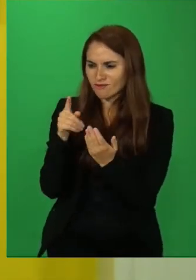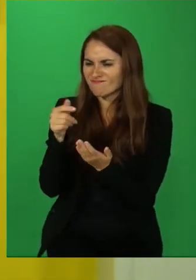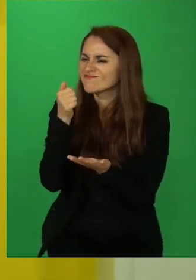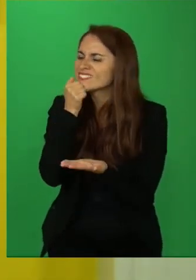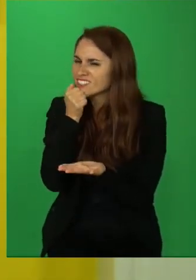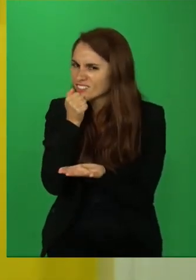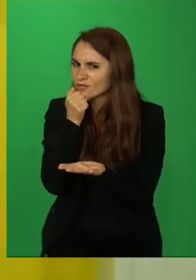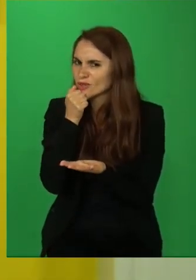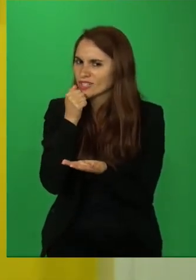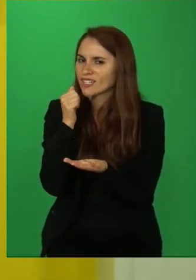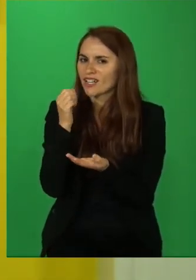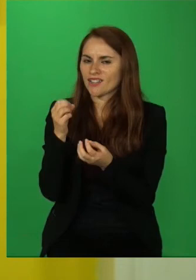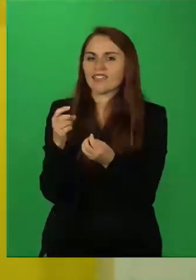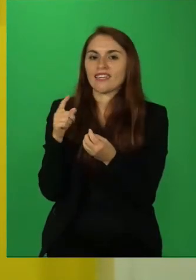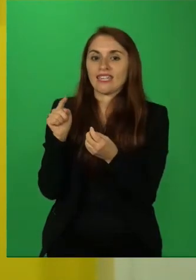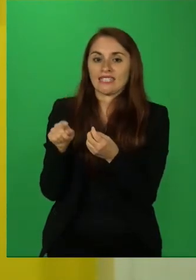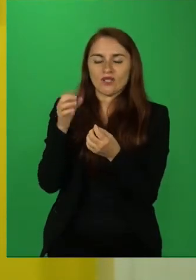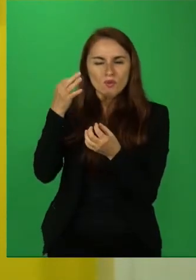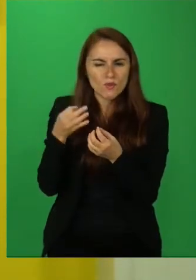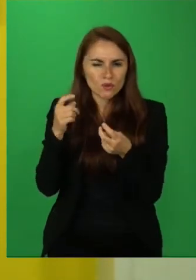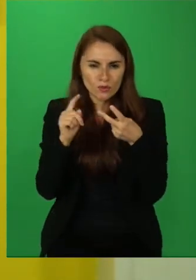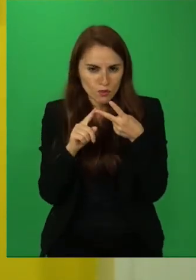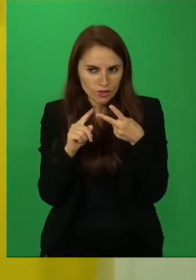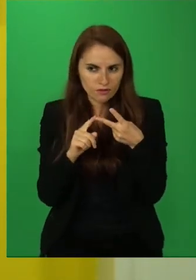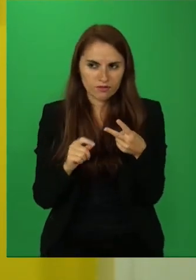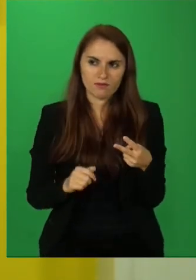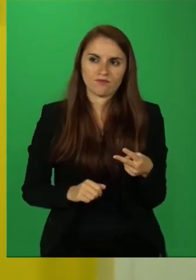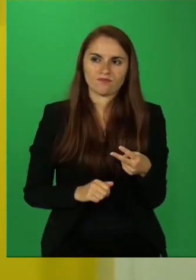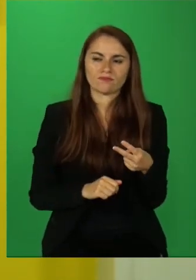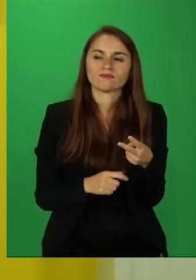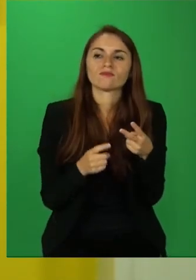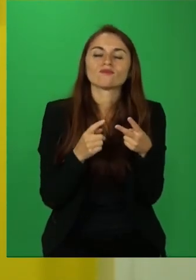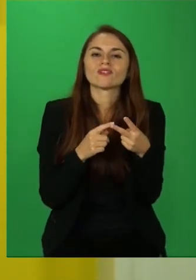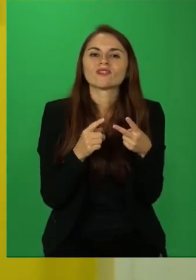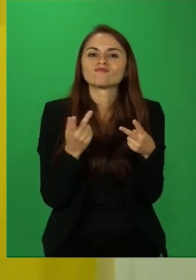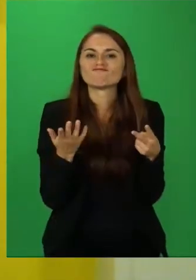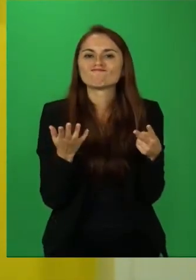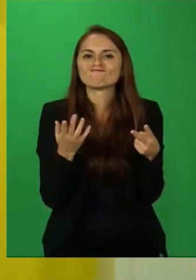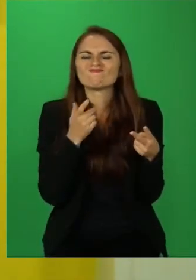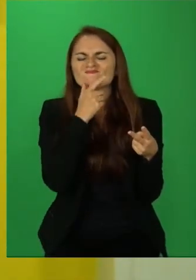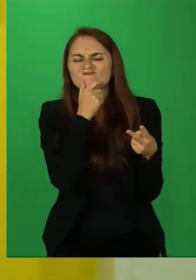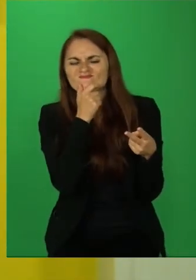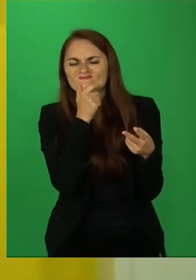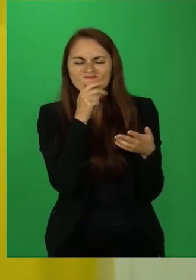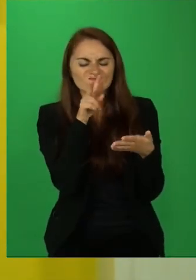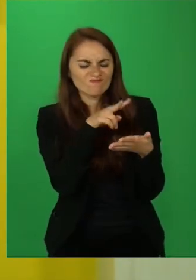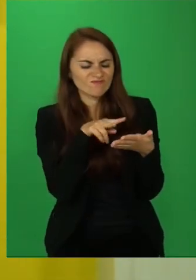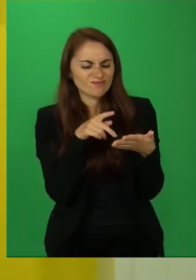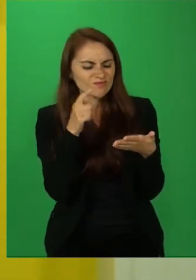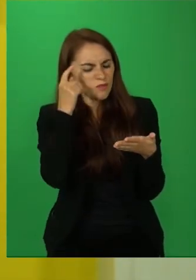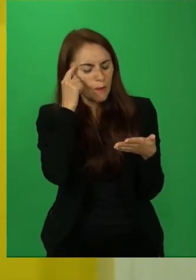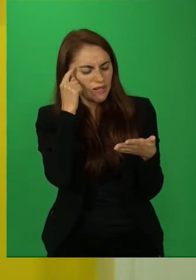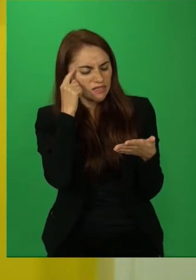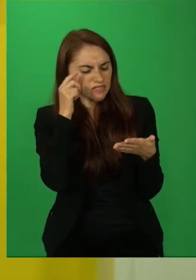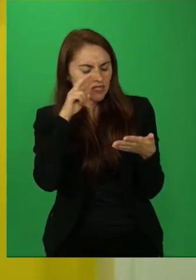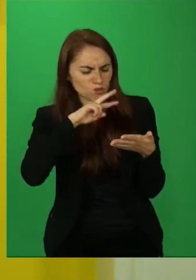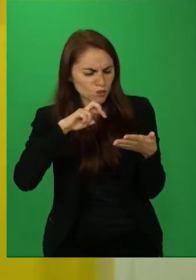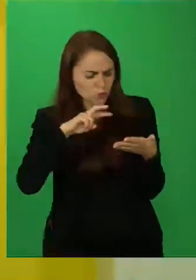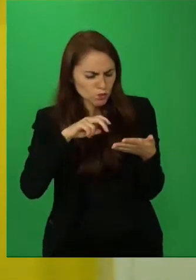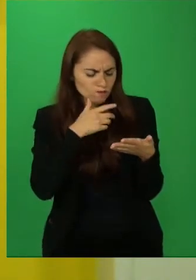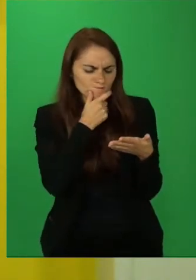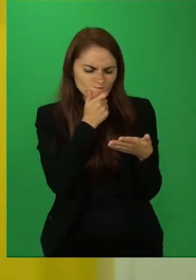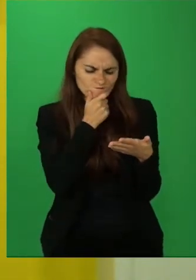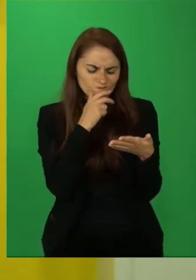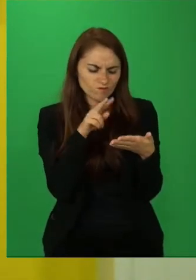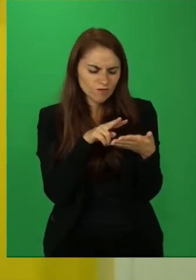más en este tipo de pasos. No pude hacer deducciones, profesora, me fue imposible, no pude leer